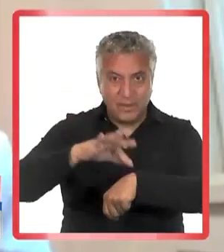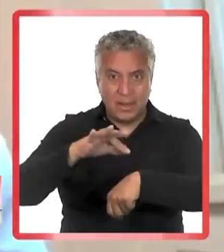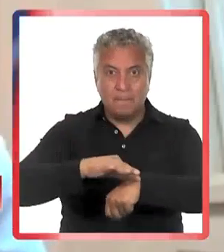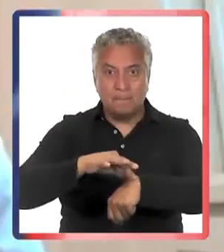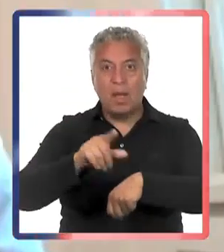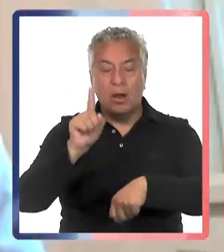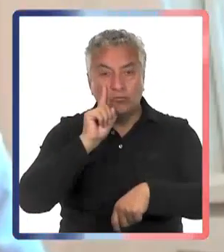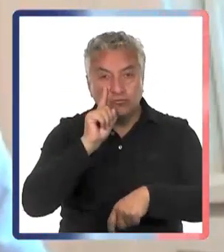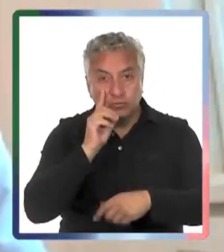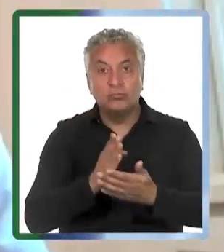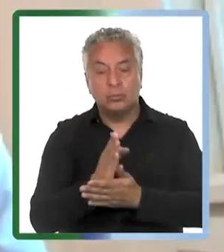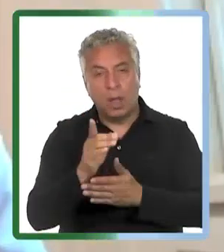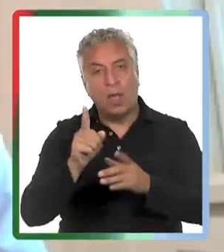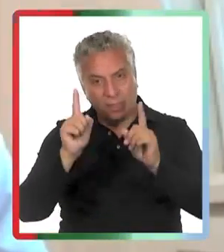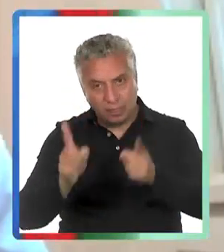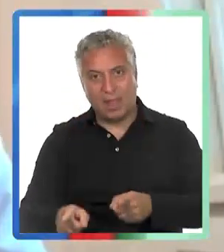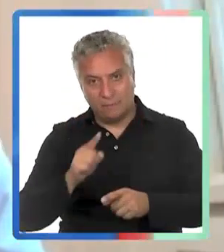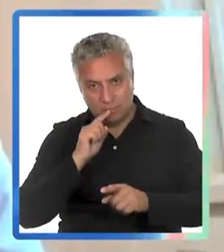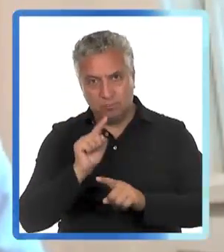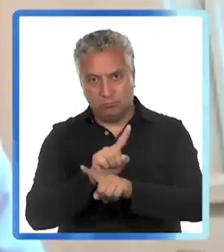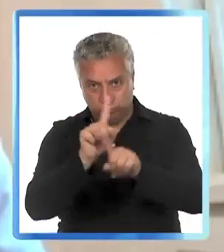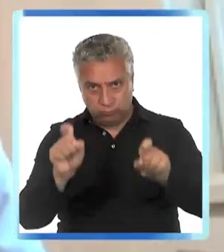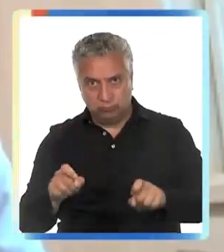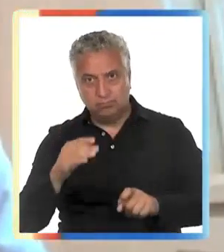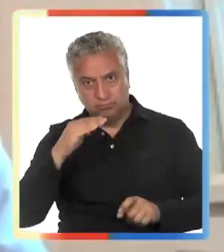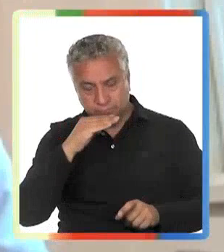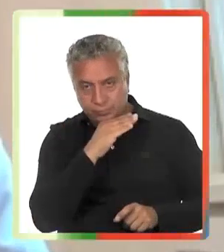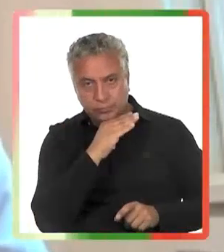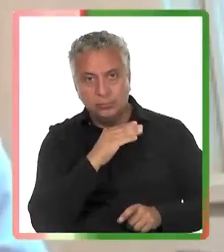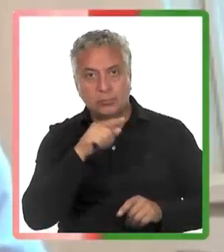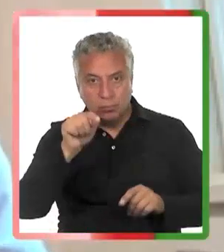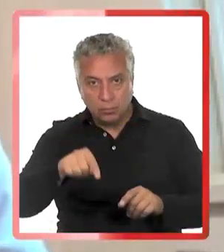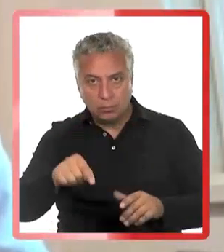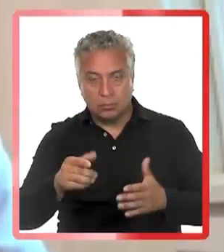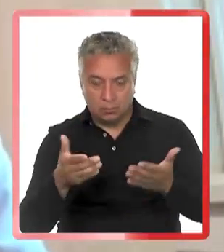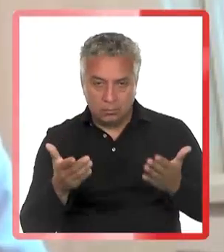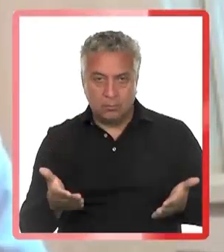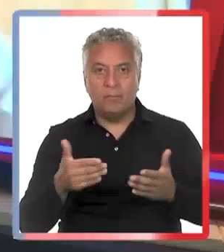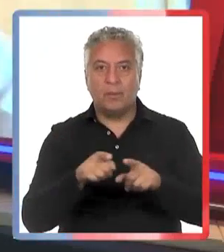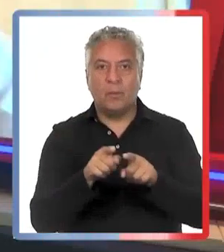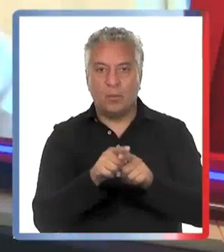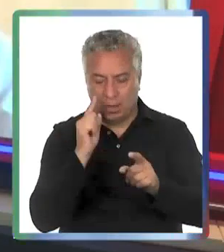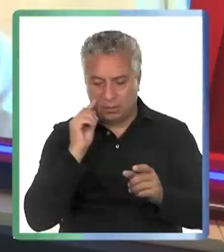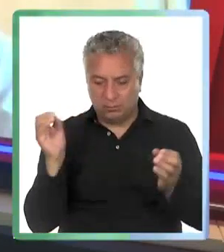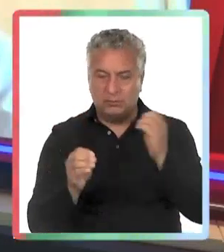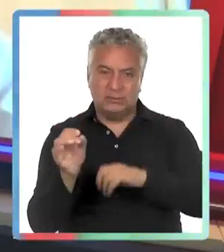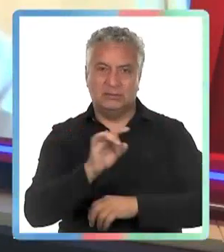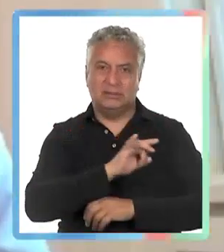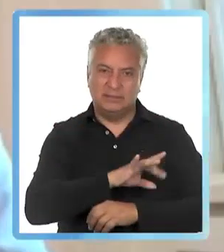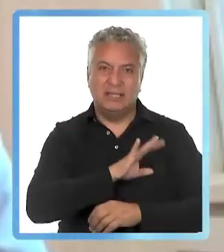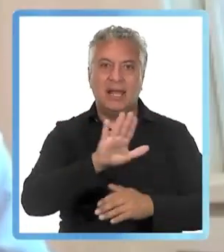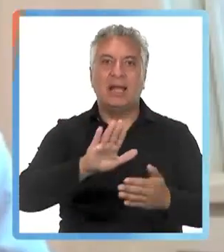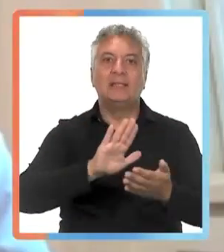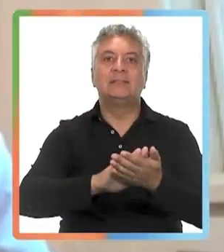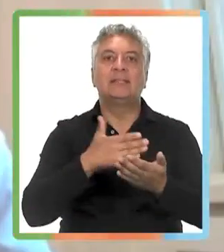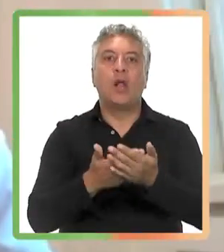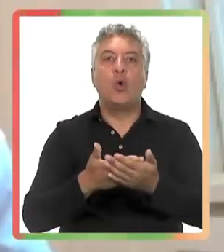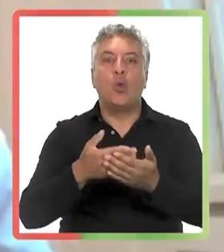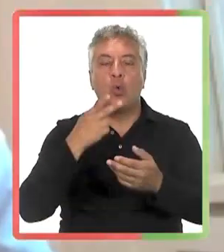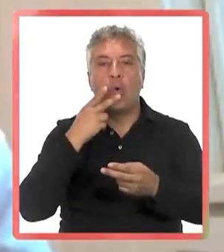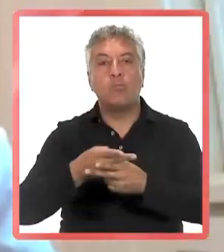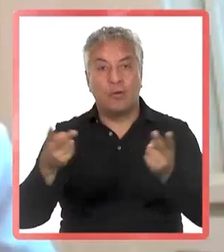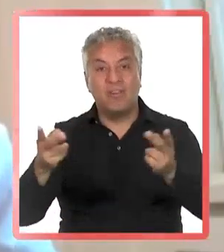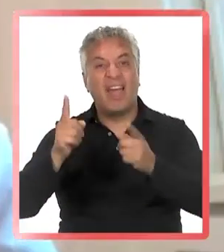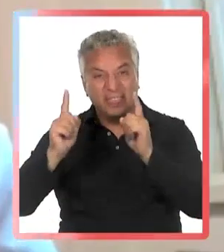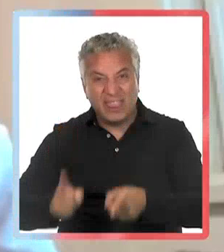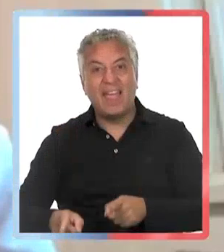con síntomas respiratorios, debe consultar inmediatamente. Hay métodos para hacer el diagnóstico en Chile, en el Instituto de Salud Pública,